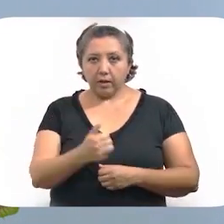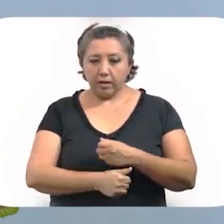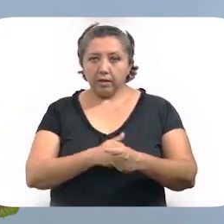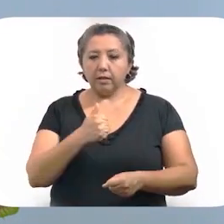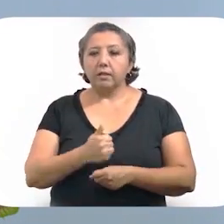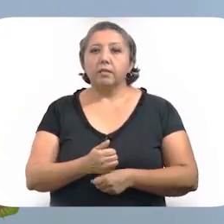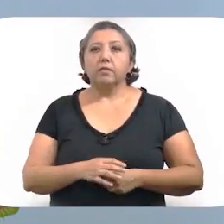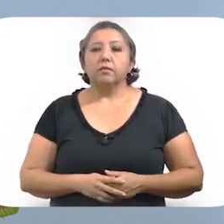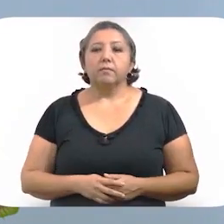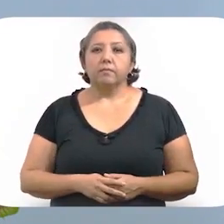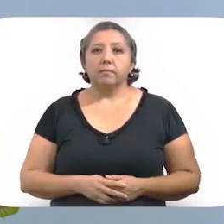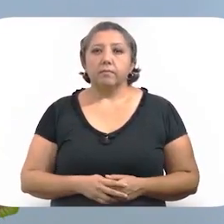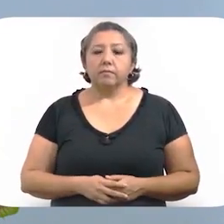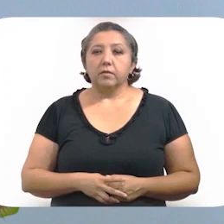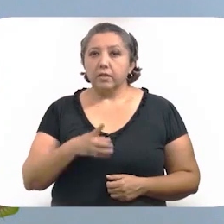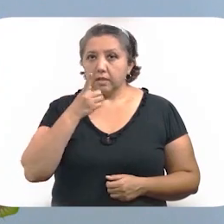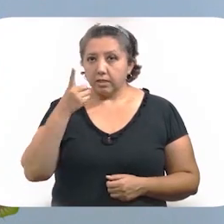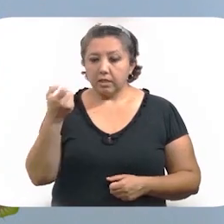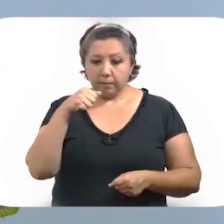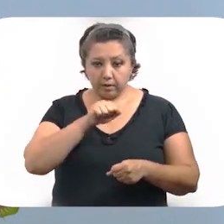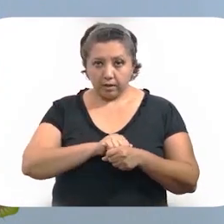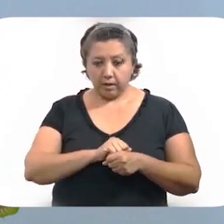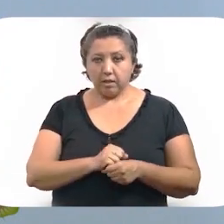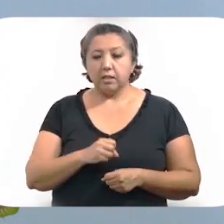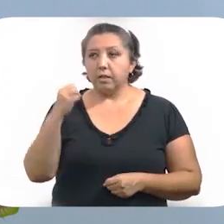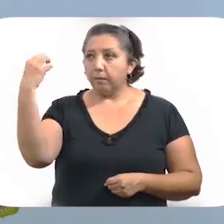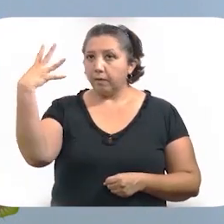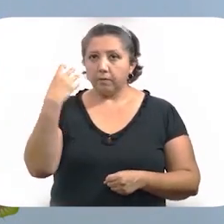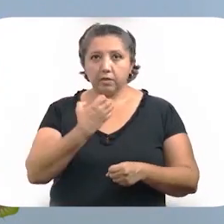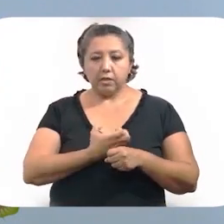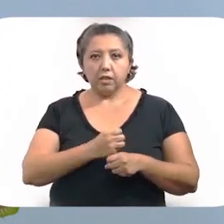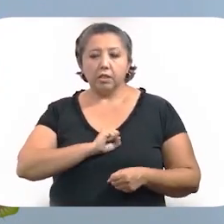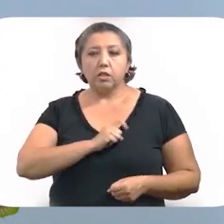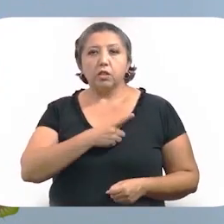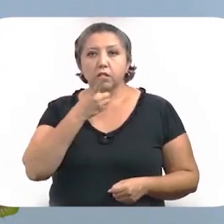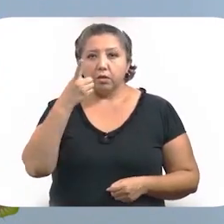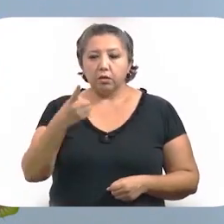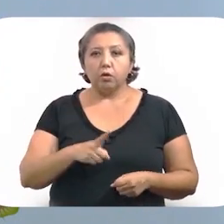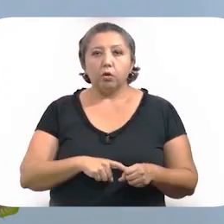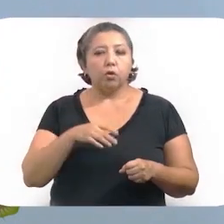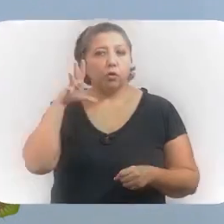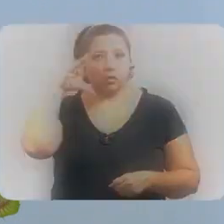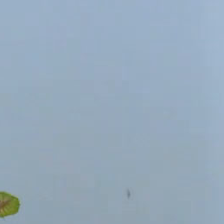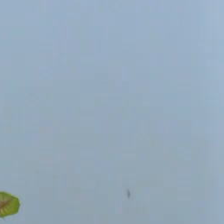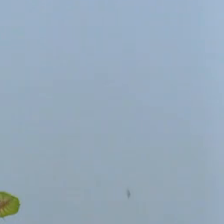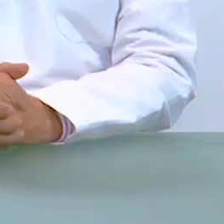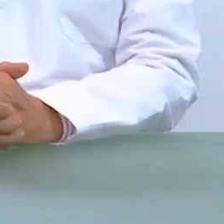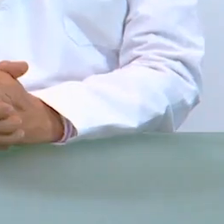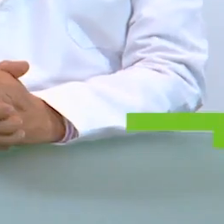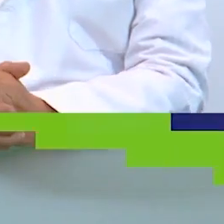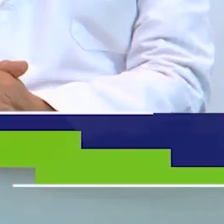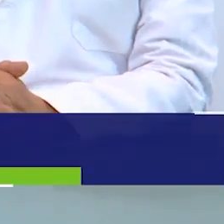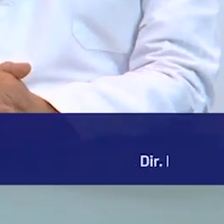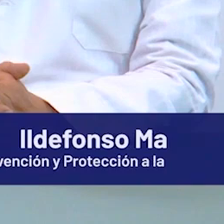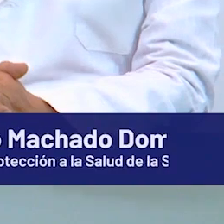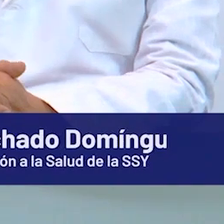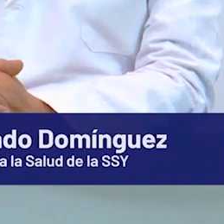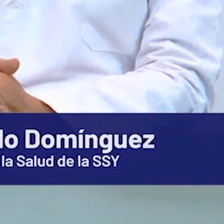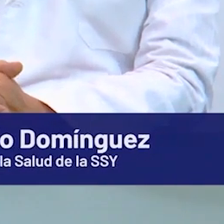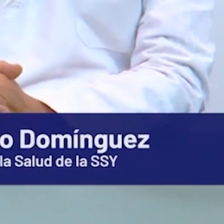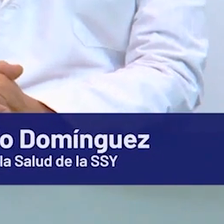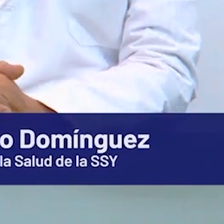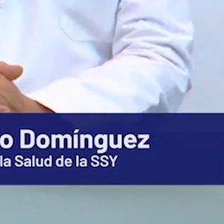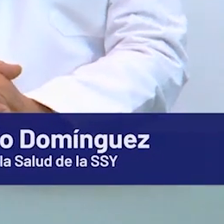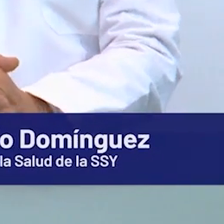99 años. Los indicadores semanales de nuestro semáforo estatal de salud marcan color naranja. Hasta aquí el reporte del día de hoy, doctor.